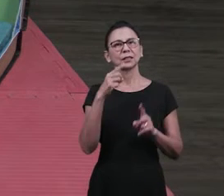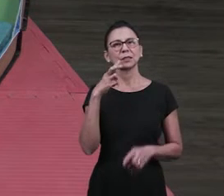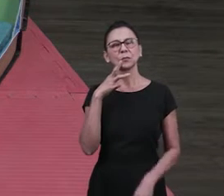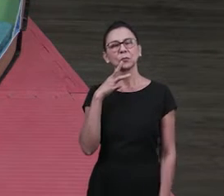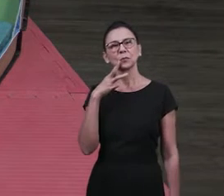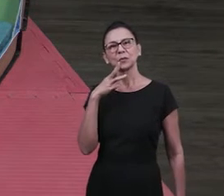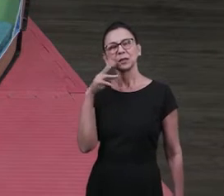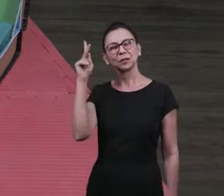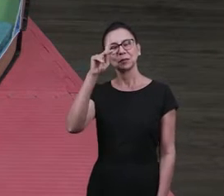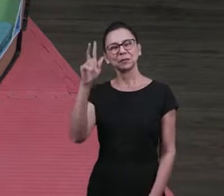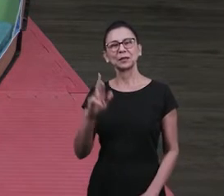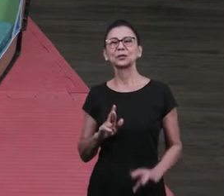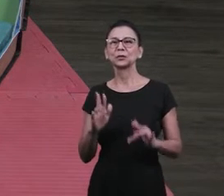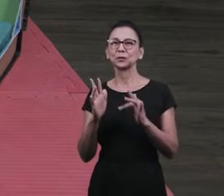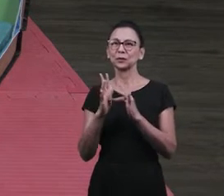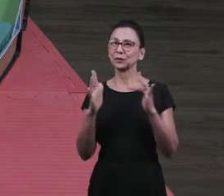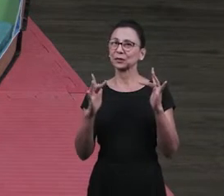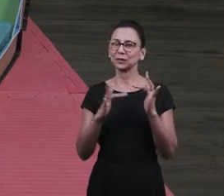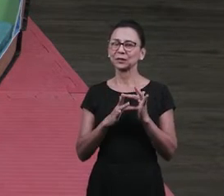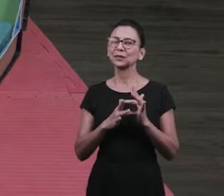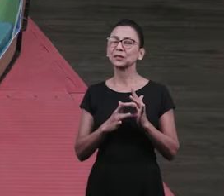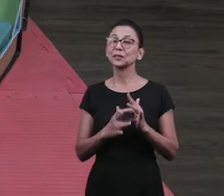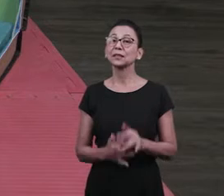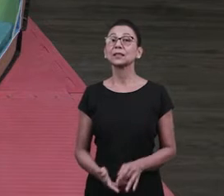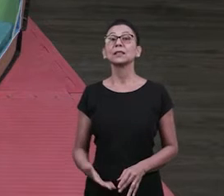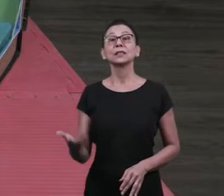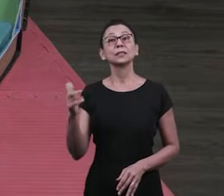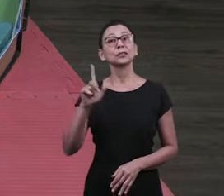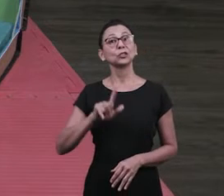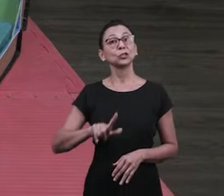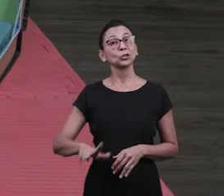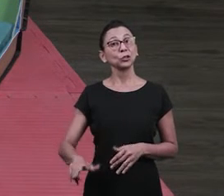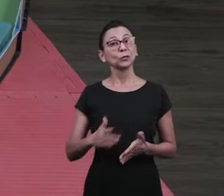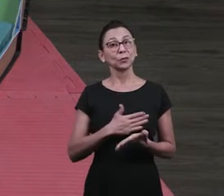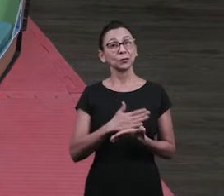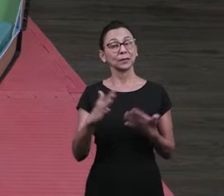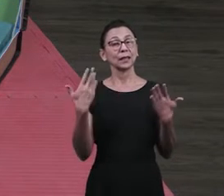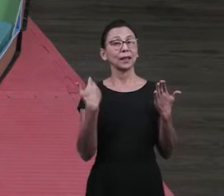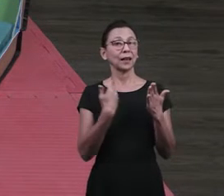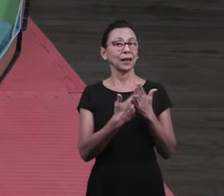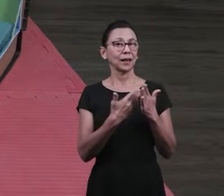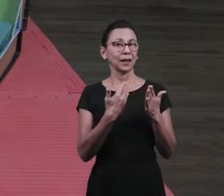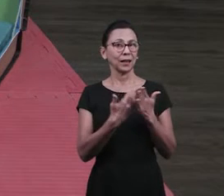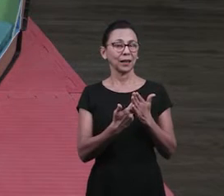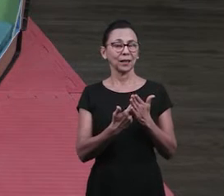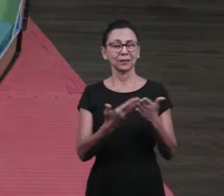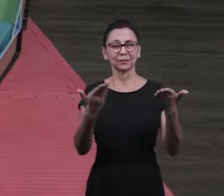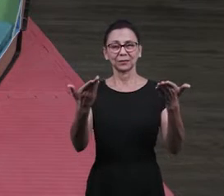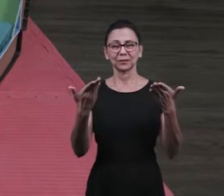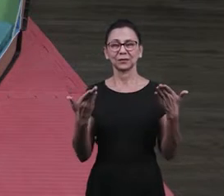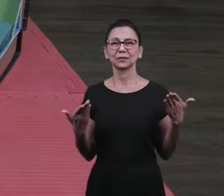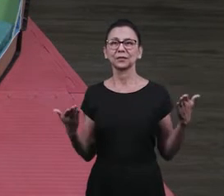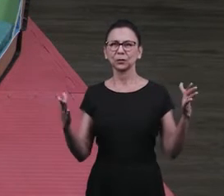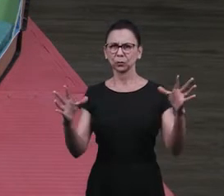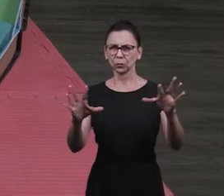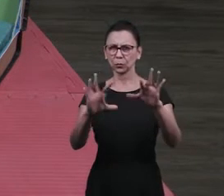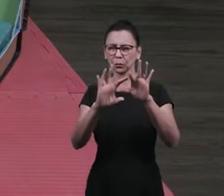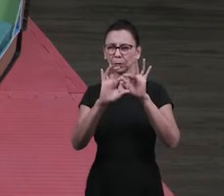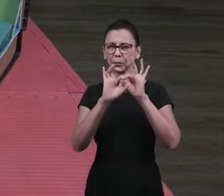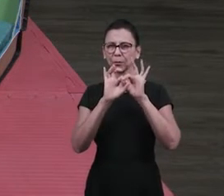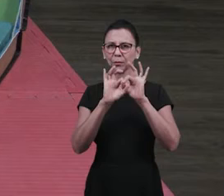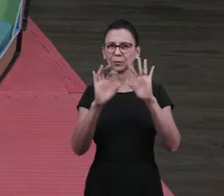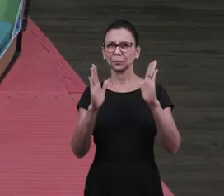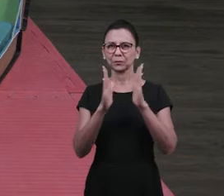Jesús. Vamos a comenzar una clase más. Yo invito a ustedes a cerrar sus ojos